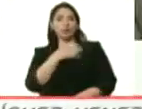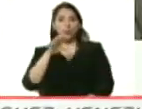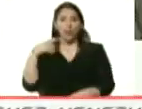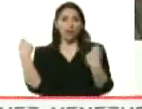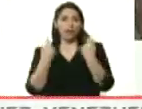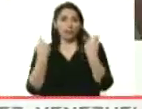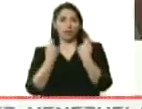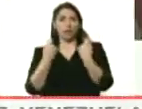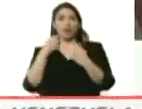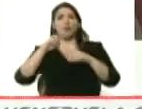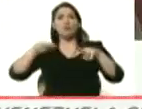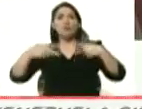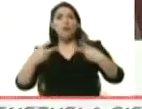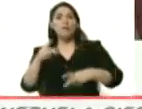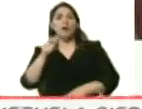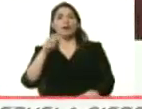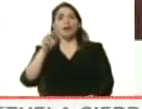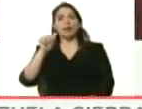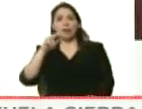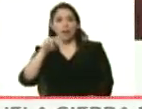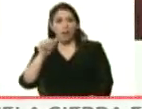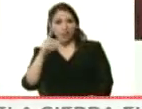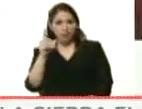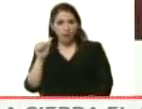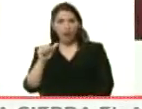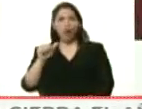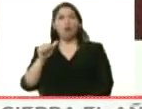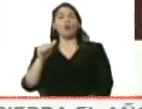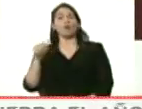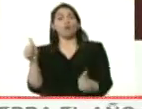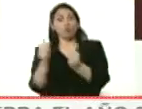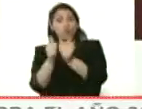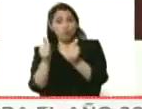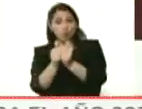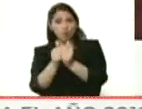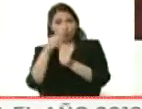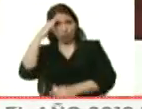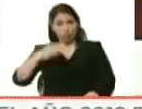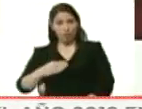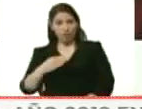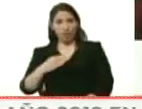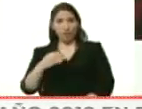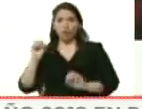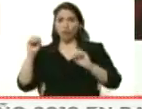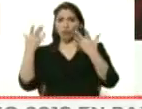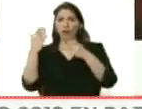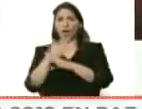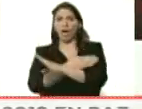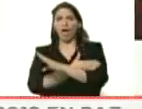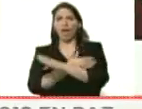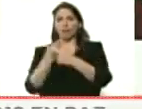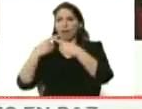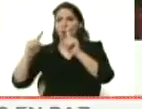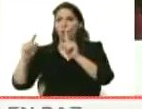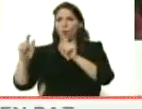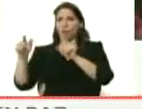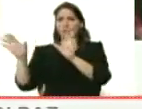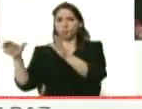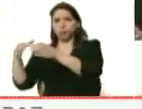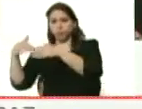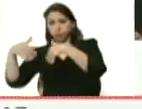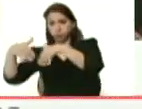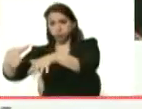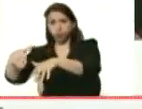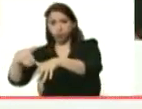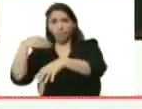Granada lo había consolidado como un general triunfador ante sus adversarios del mismo ejército, quienes